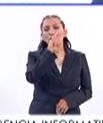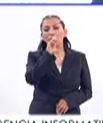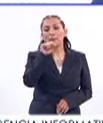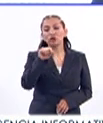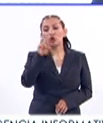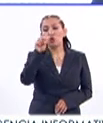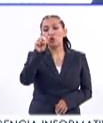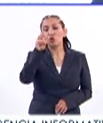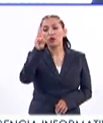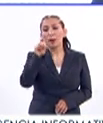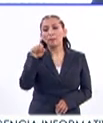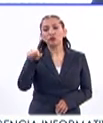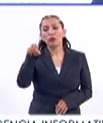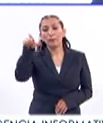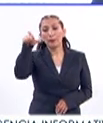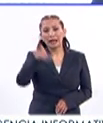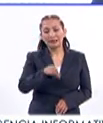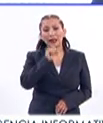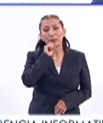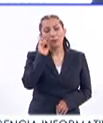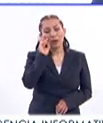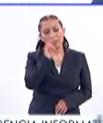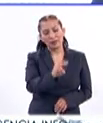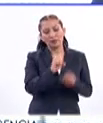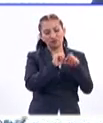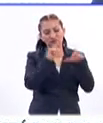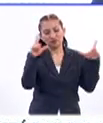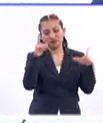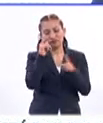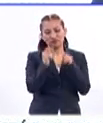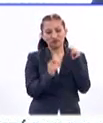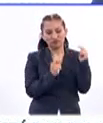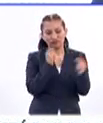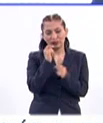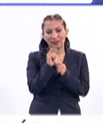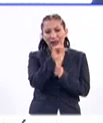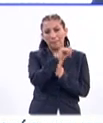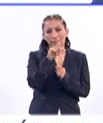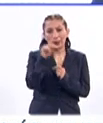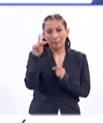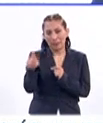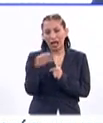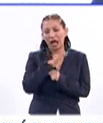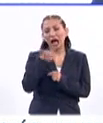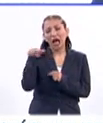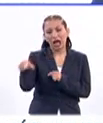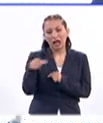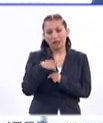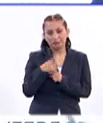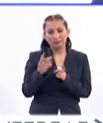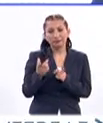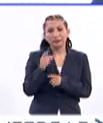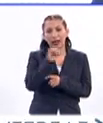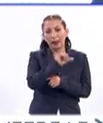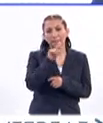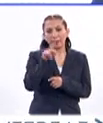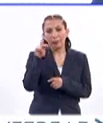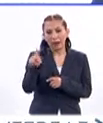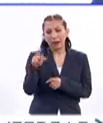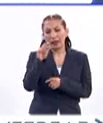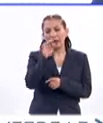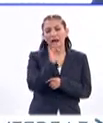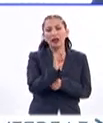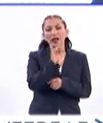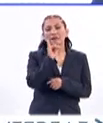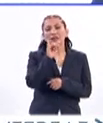ficunam.unam.mx y también nos pueden buscar en las tiendas de aplicaciones. Vamos a tener ahí a disposición una app,